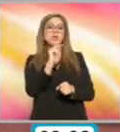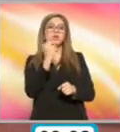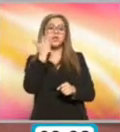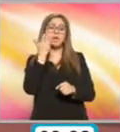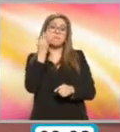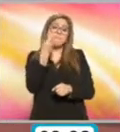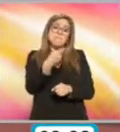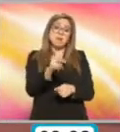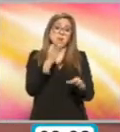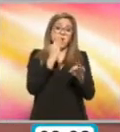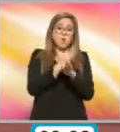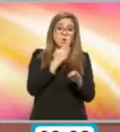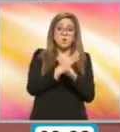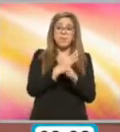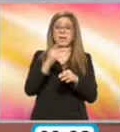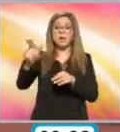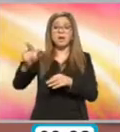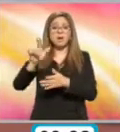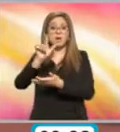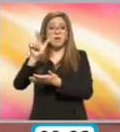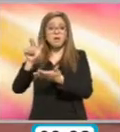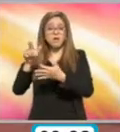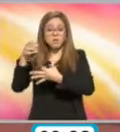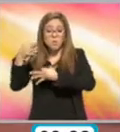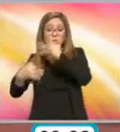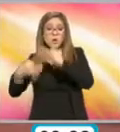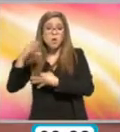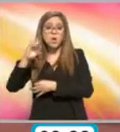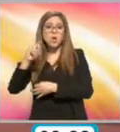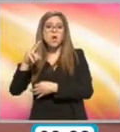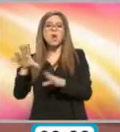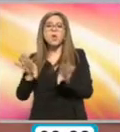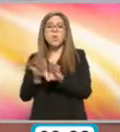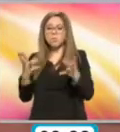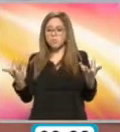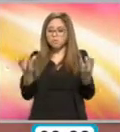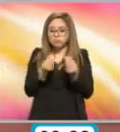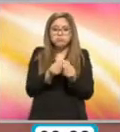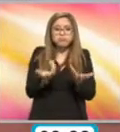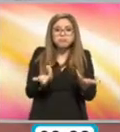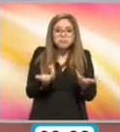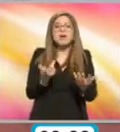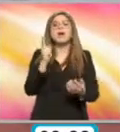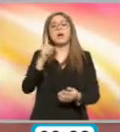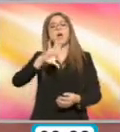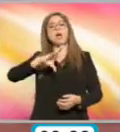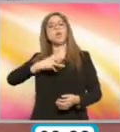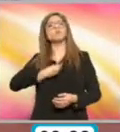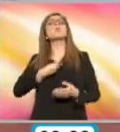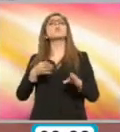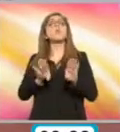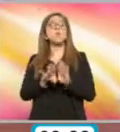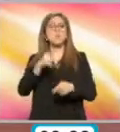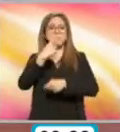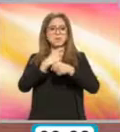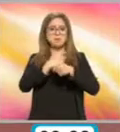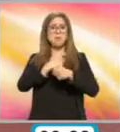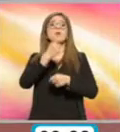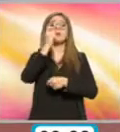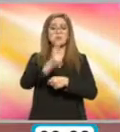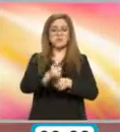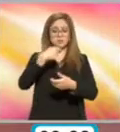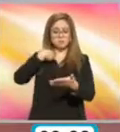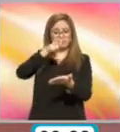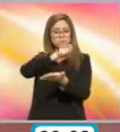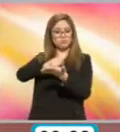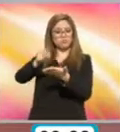ahora, ¿cómo lo adecuamos al procedimiento oral? Claro. ¿Sí? Porque, ¿cómo inicia el procedimiento de adopción? Bueno, inicia con una solicitud, ¿sí?, ante el